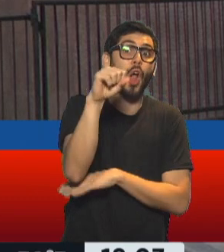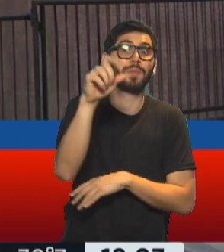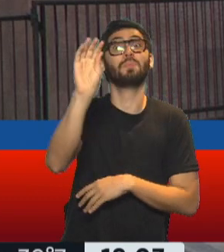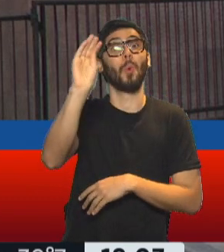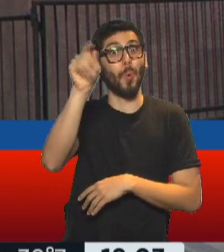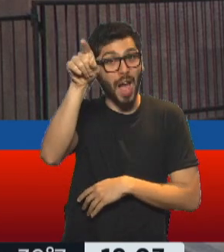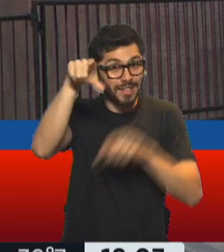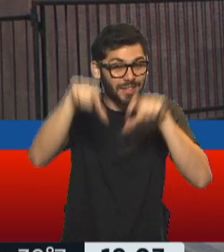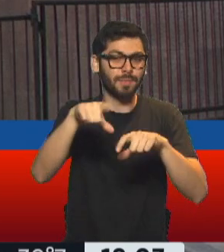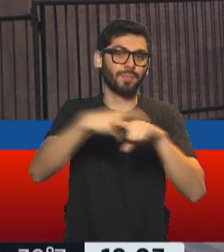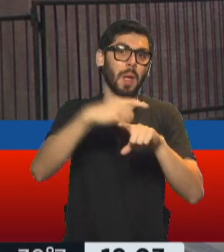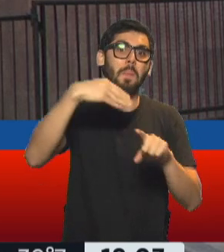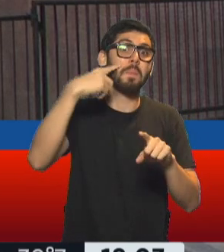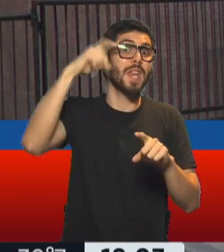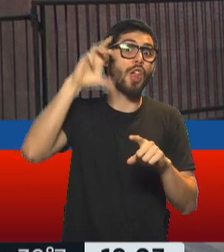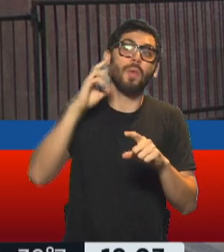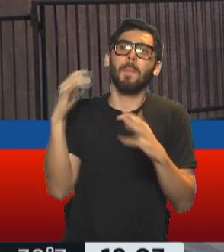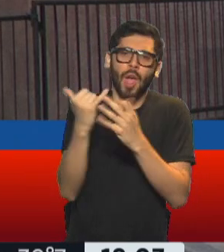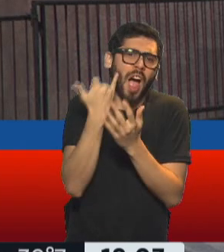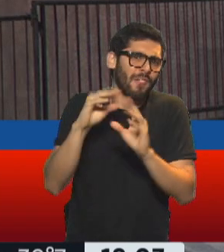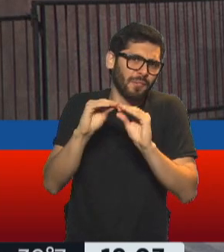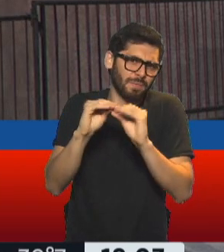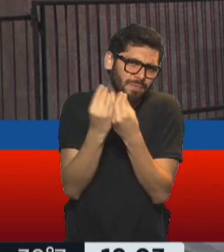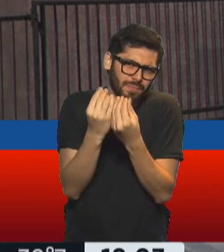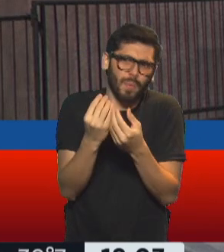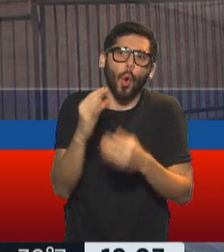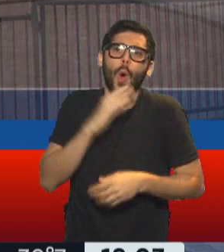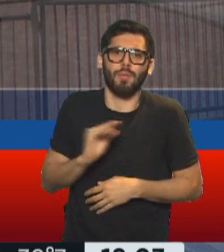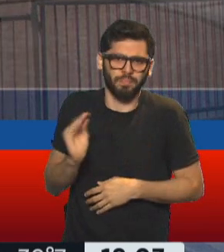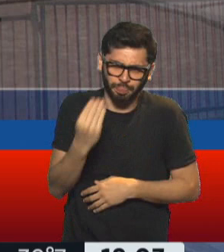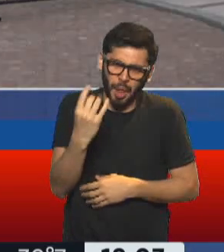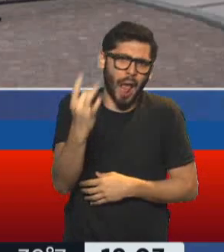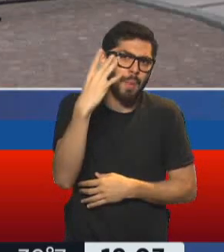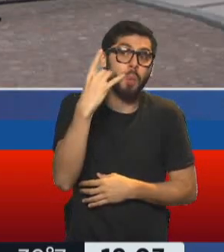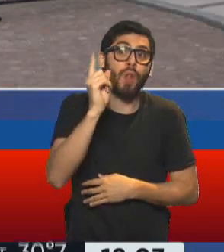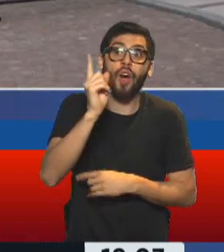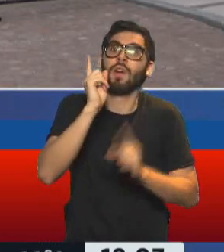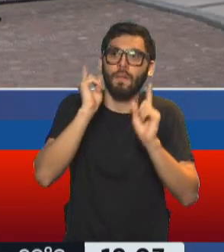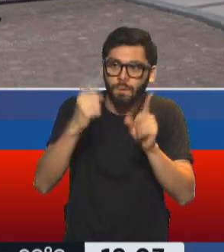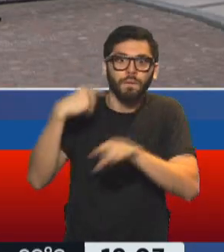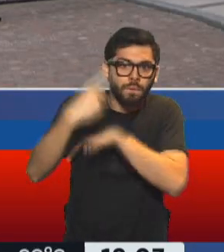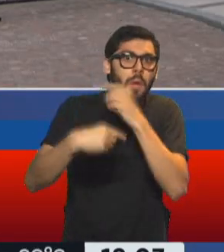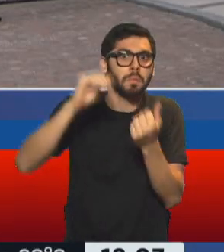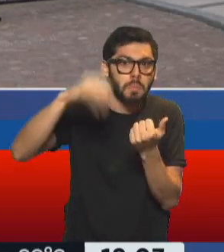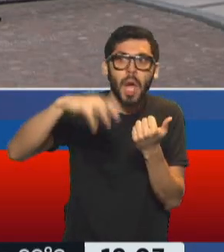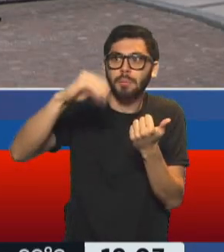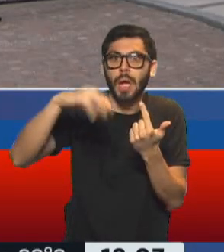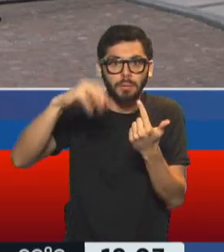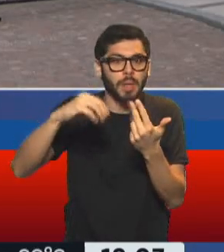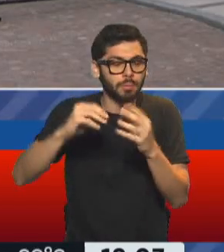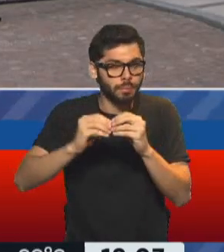Mineiro. Porque el partido terminó, Boca está eliminado, pero las consecuencias todavía hoy se viven. Pablo Tiburcio, buenas tardes. Buenas tardes. Bueno,